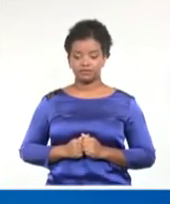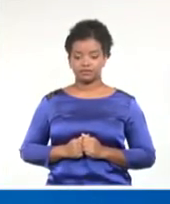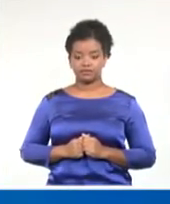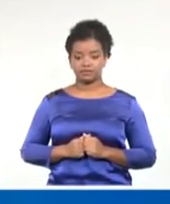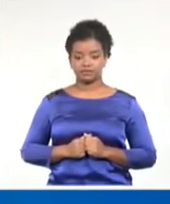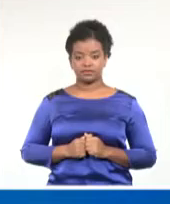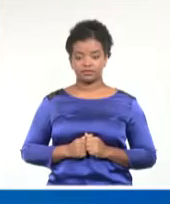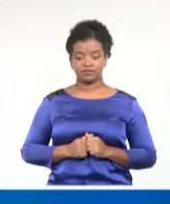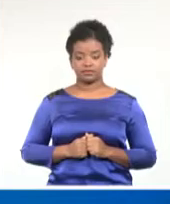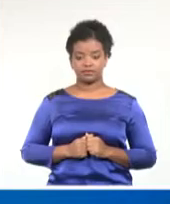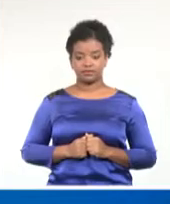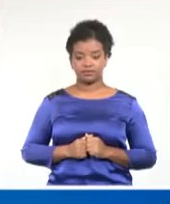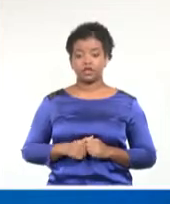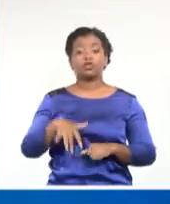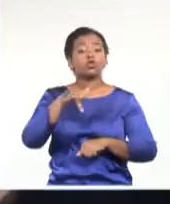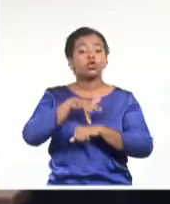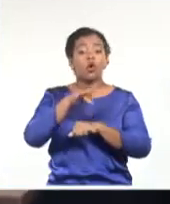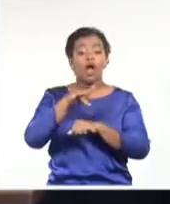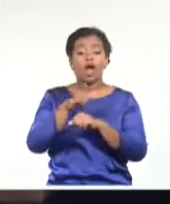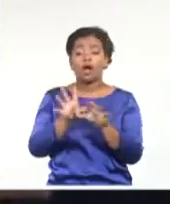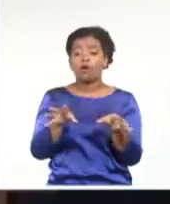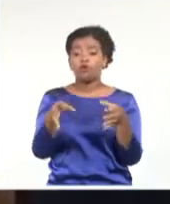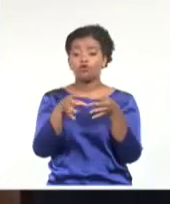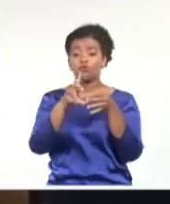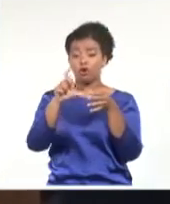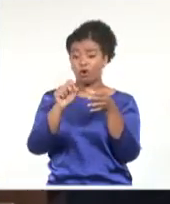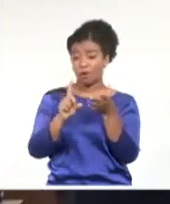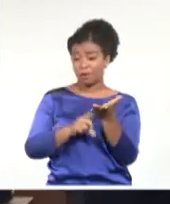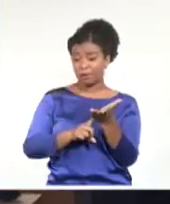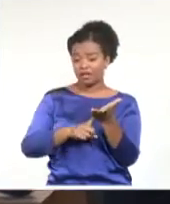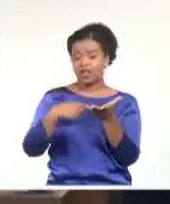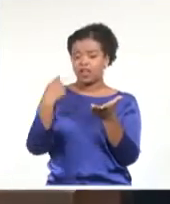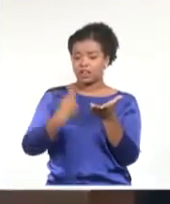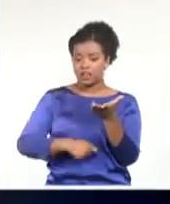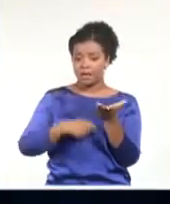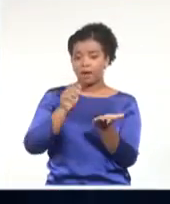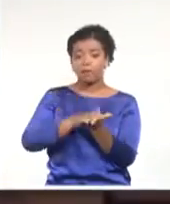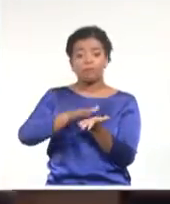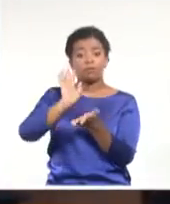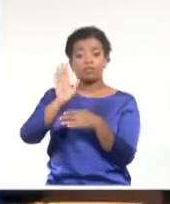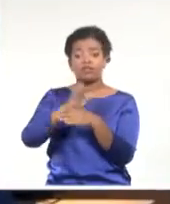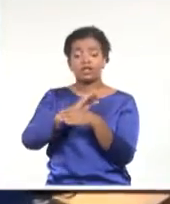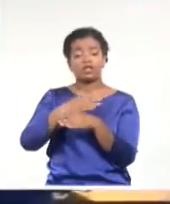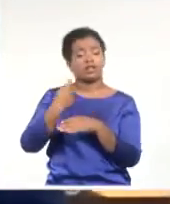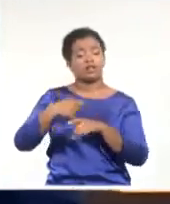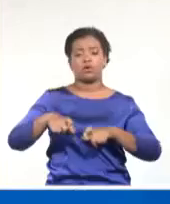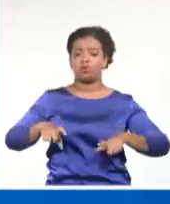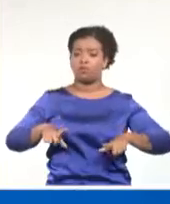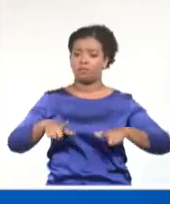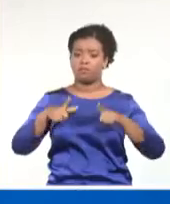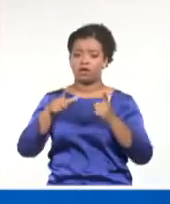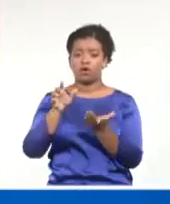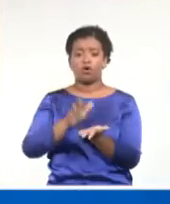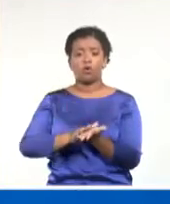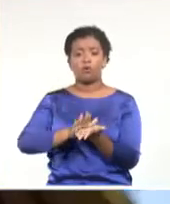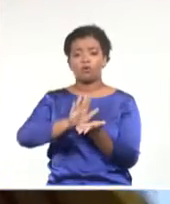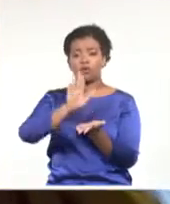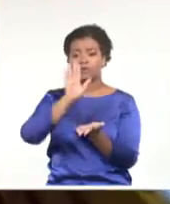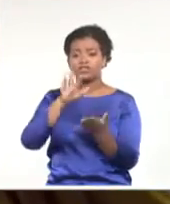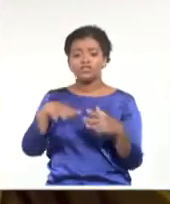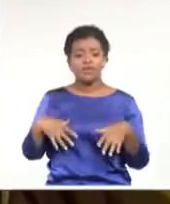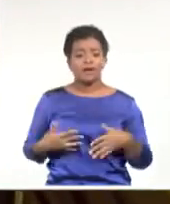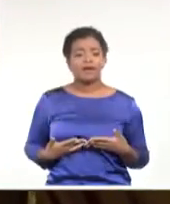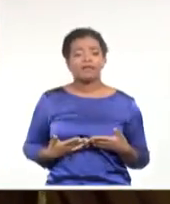indicó que le toca a COP27 implementar todas las promesas en torno a los compromisos de cero